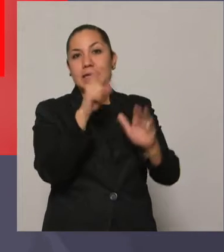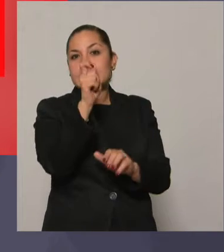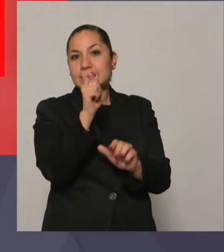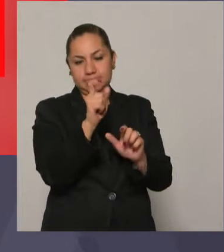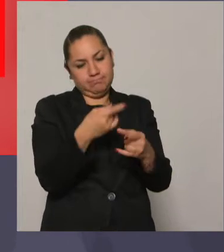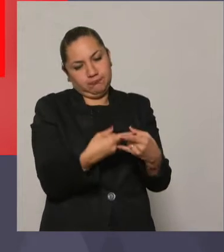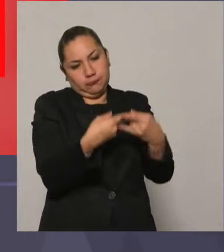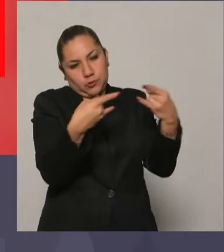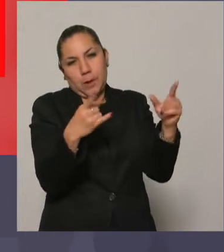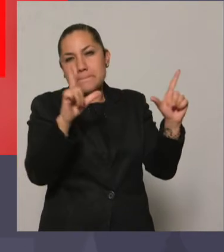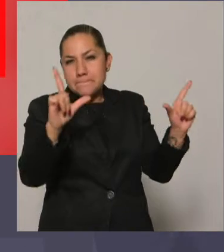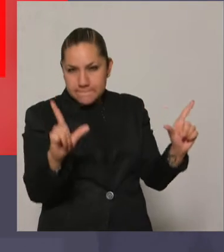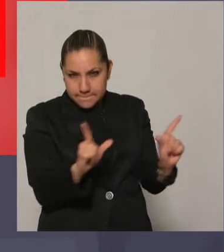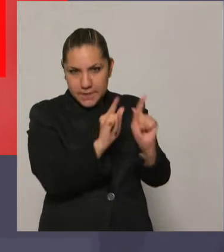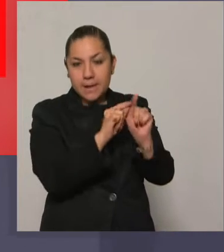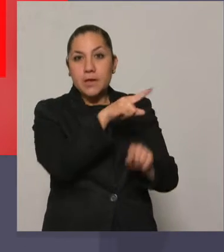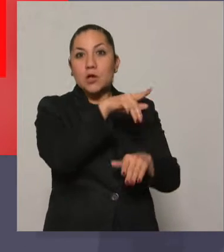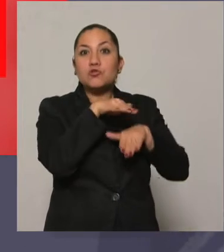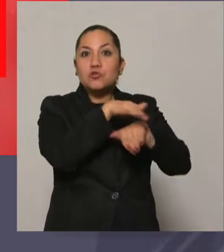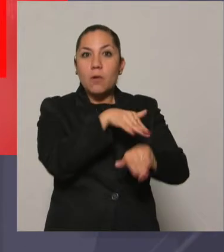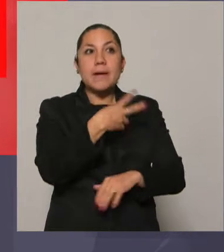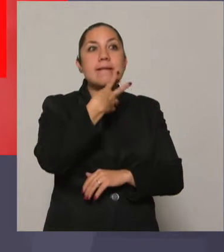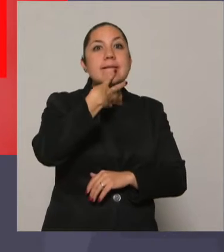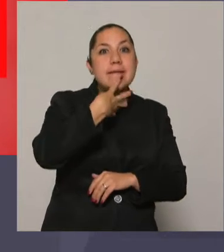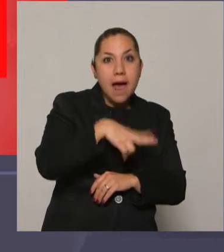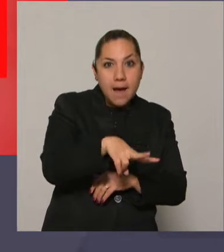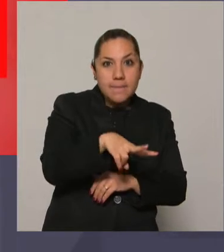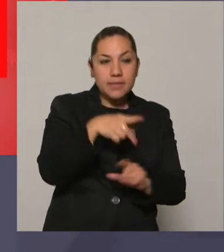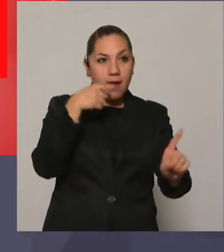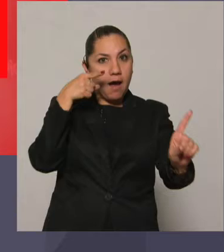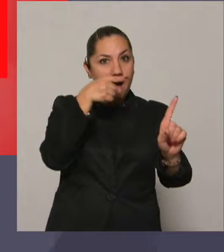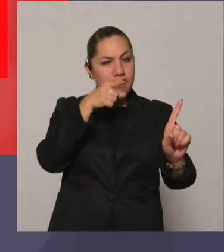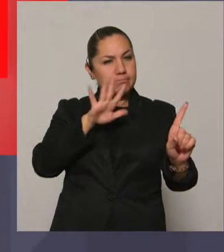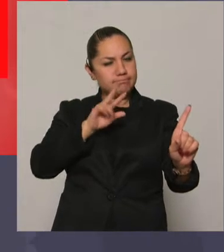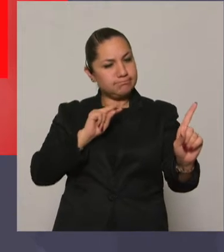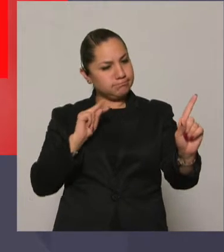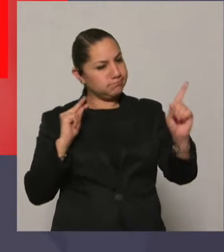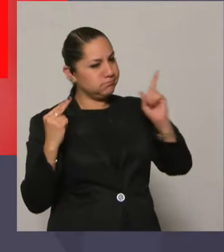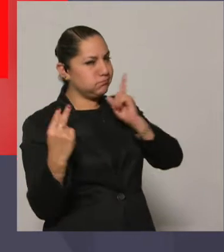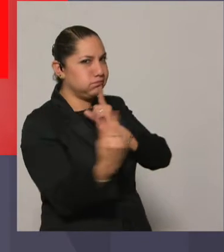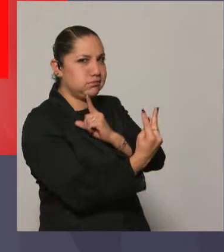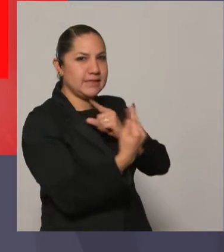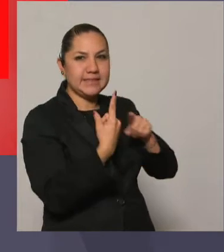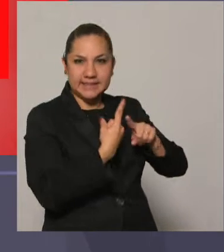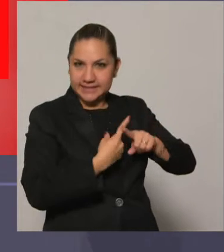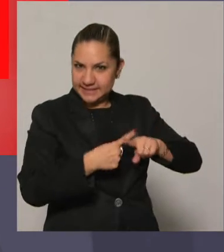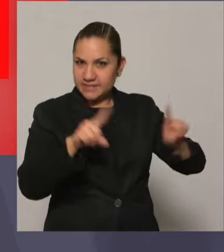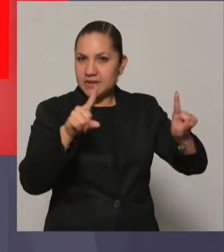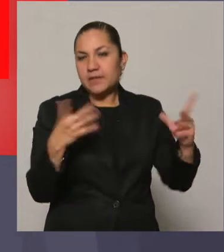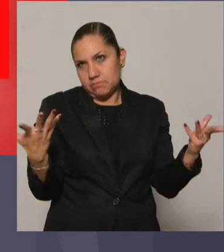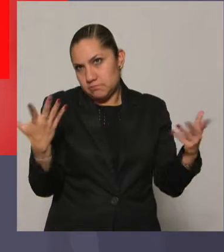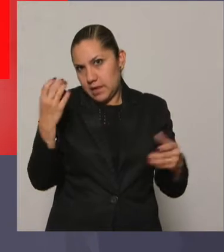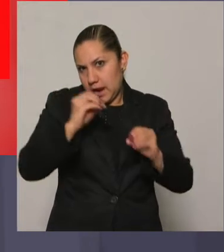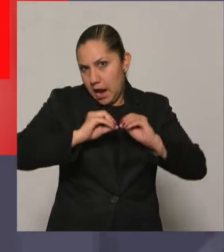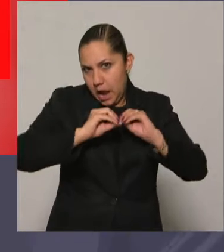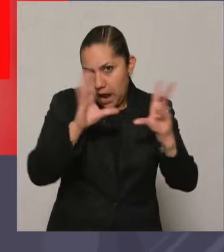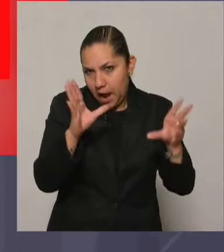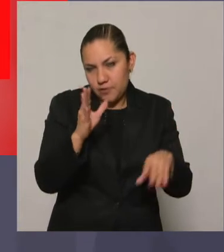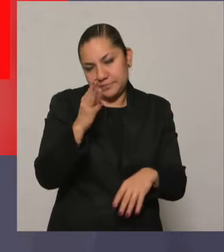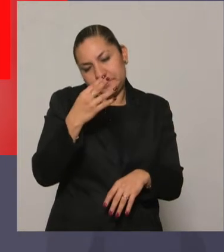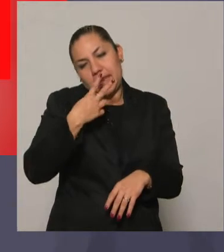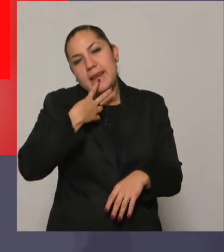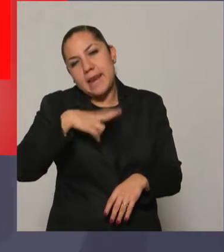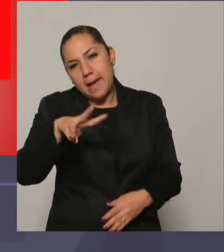que nos muestran el otro lado de la Navidad, ¿no? También, si bien es una época de alegría, de prosperidad, de buenas intenciones, de